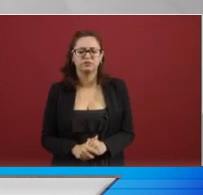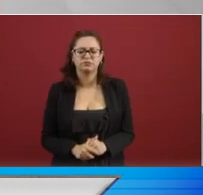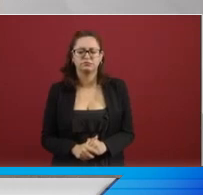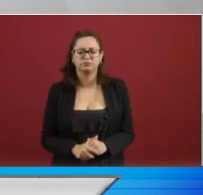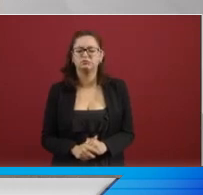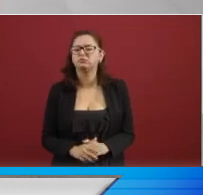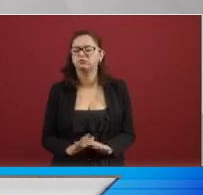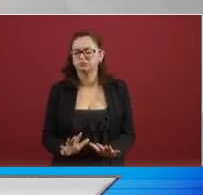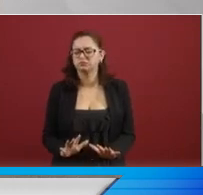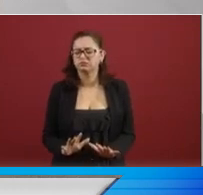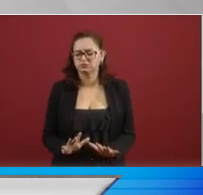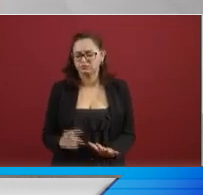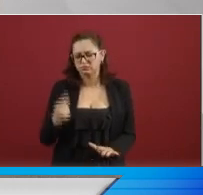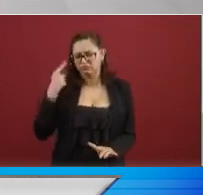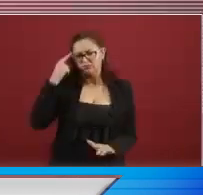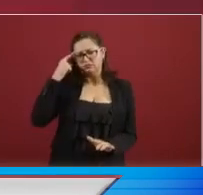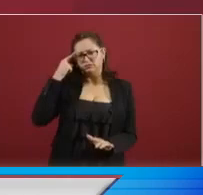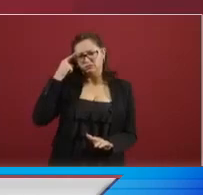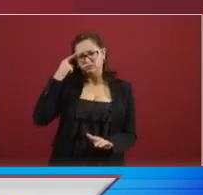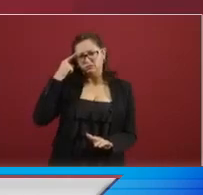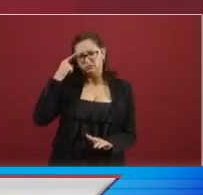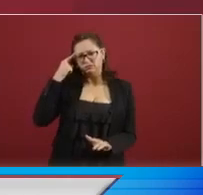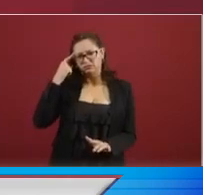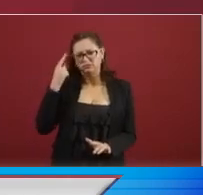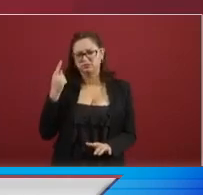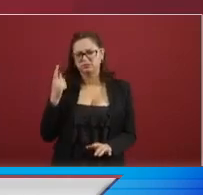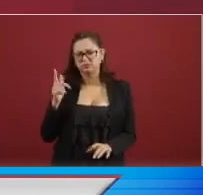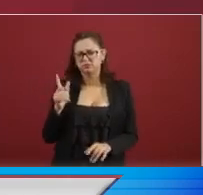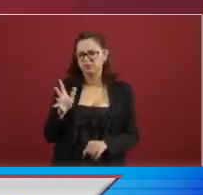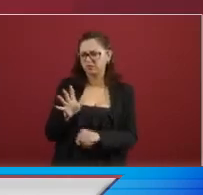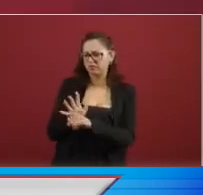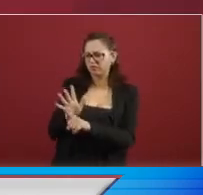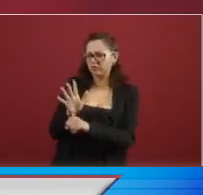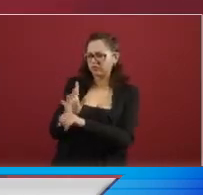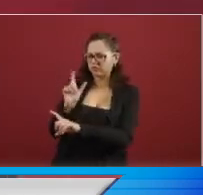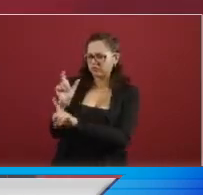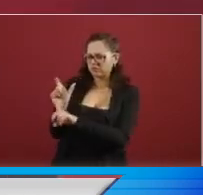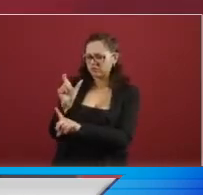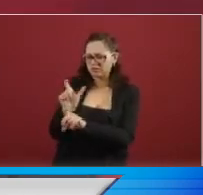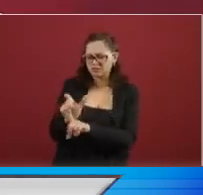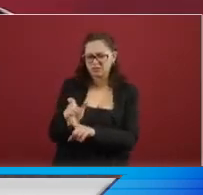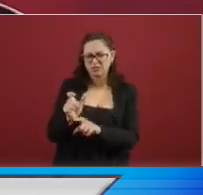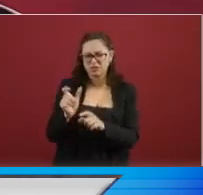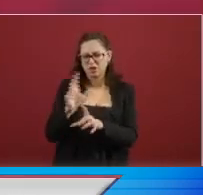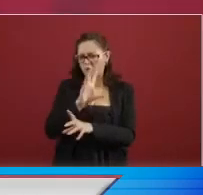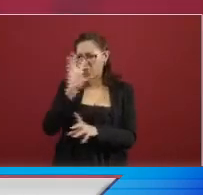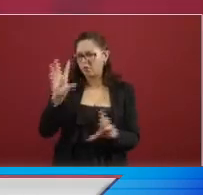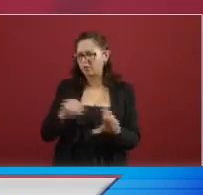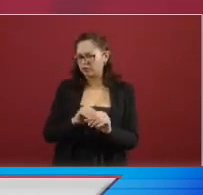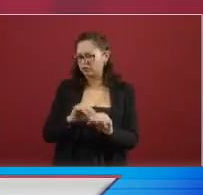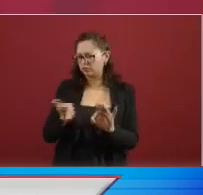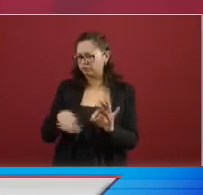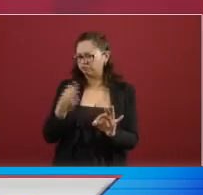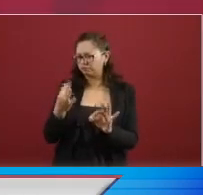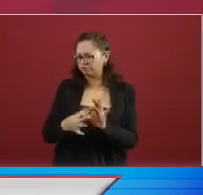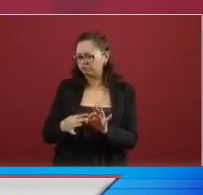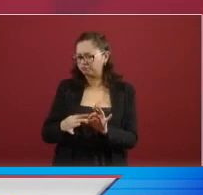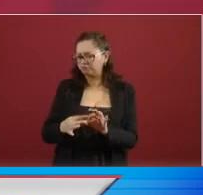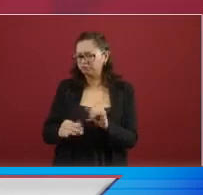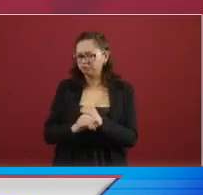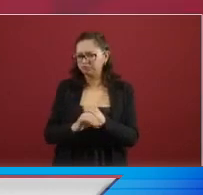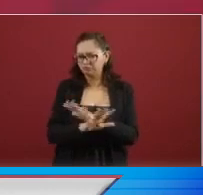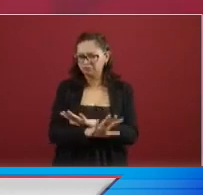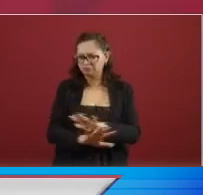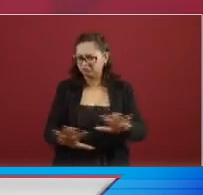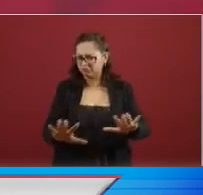la vida, el gobierno garantizará la seguridad de funcionarios o exfuncionarios, de igual modo para periodistas o personas en general. La